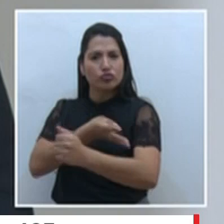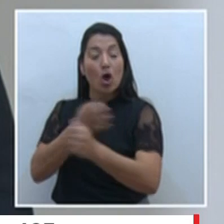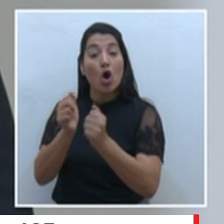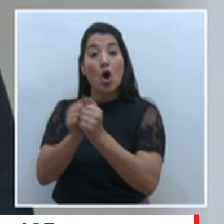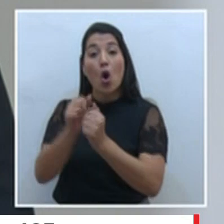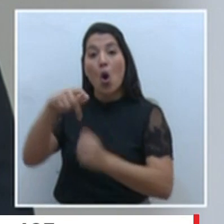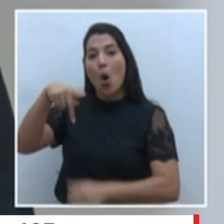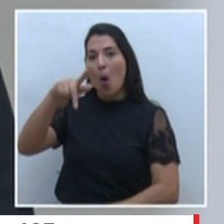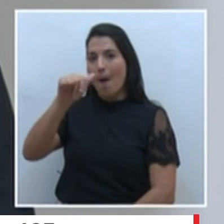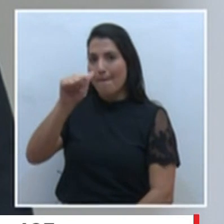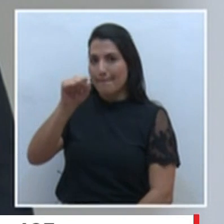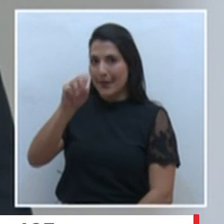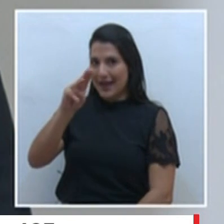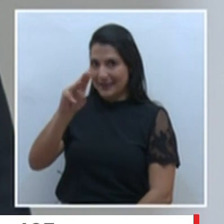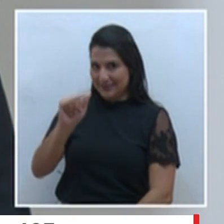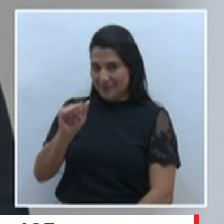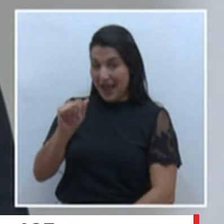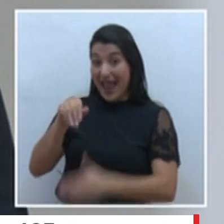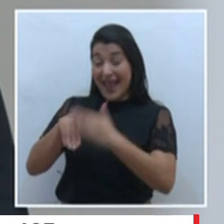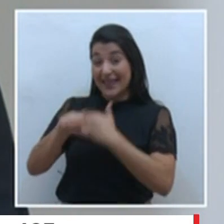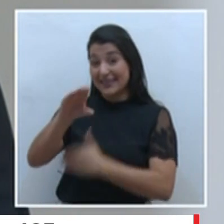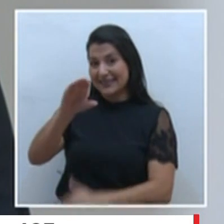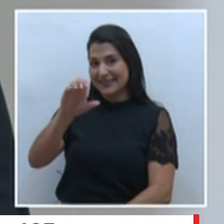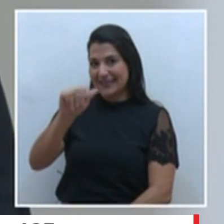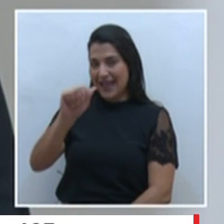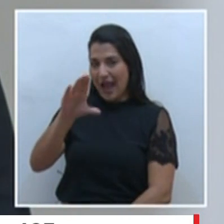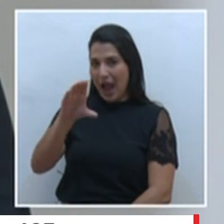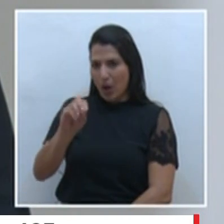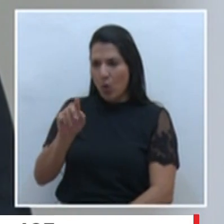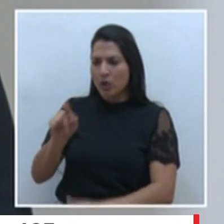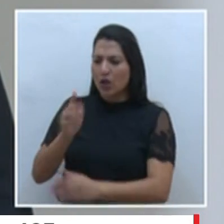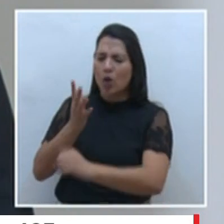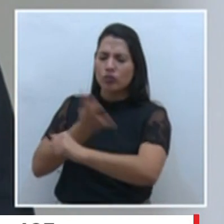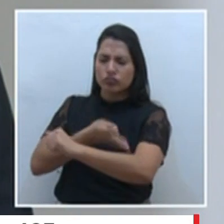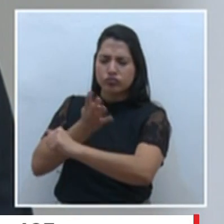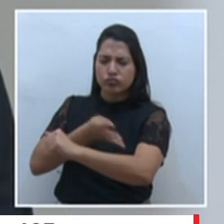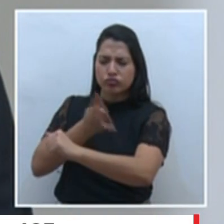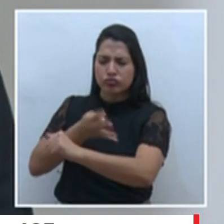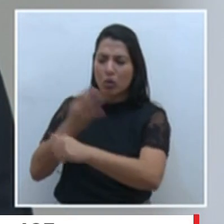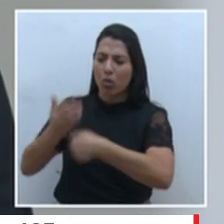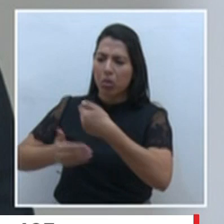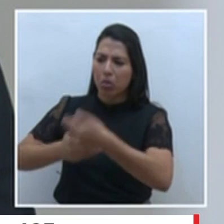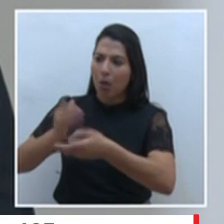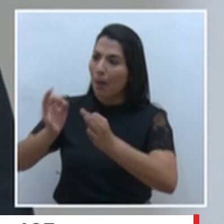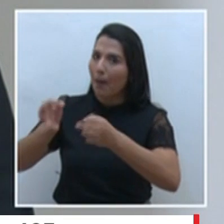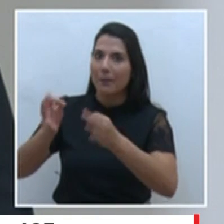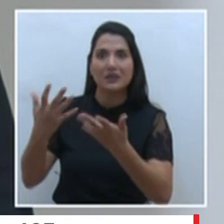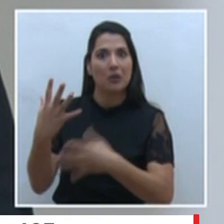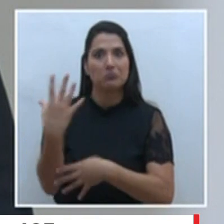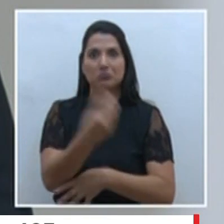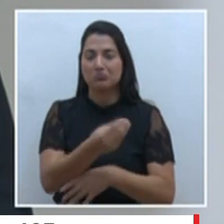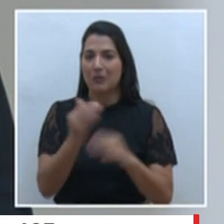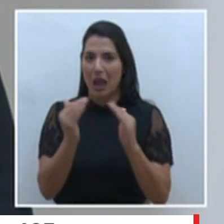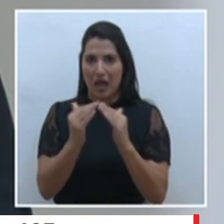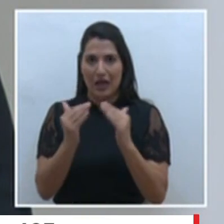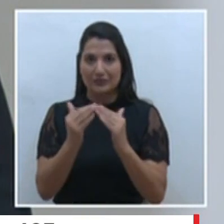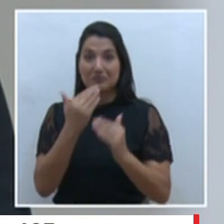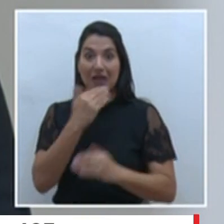muy bien y ya hoy se le dio salida, ella ya se fue para la casa, gracias a Dios está muy bien. Y